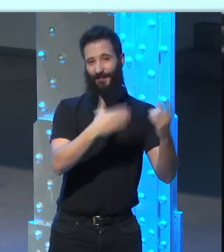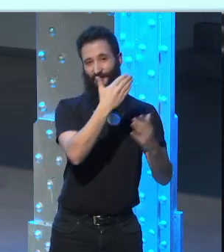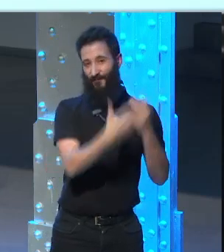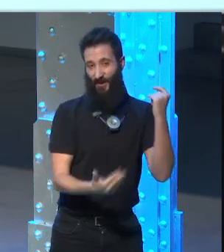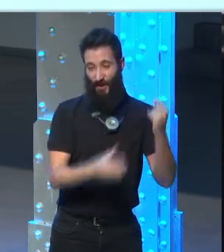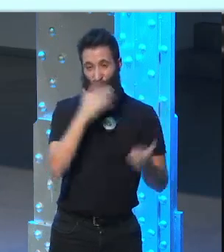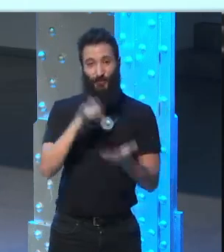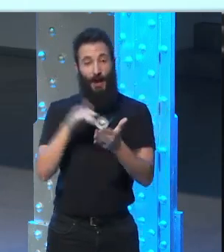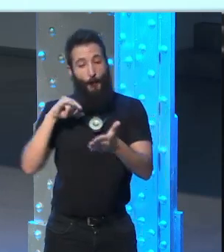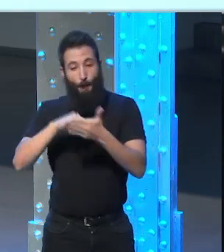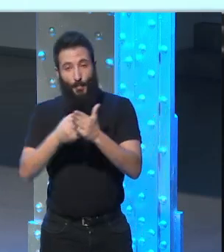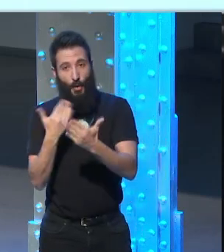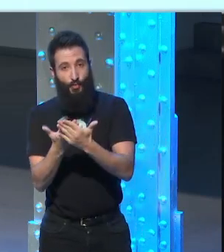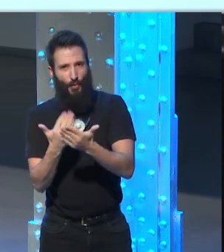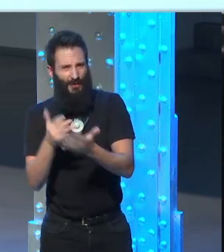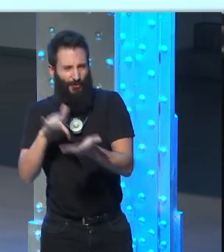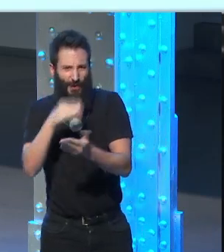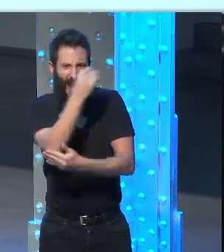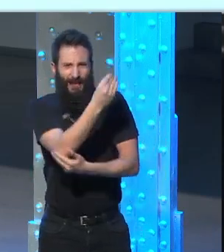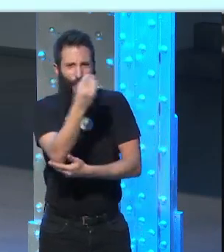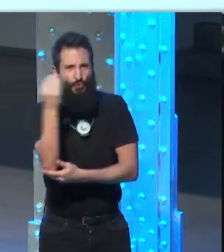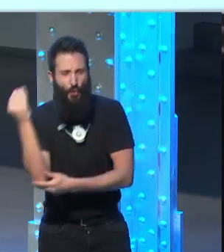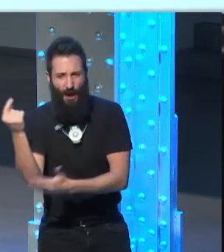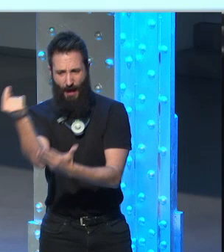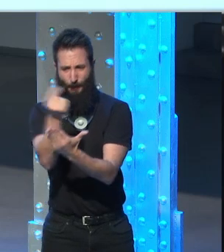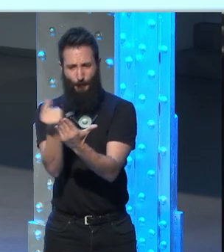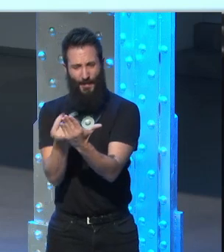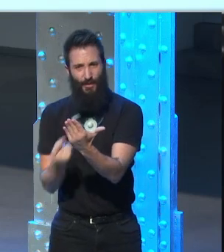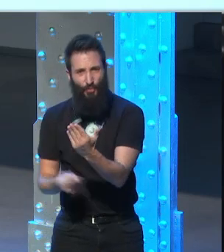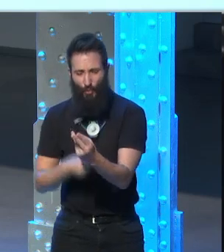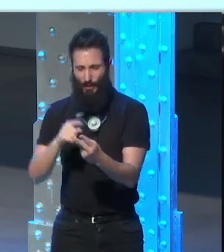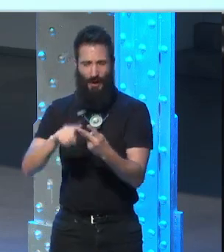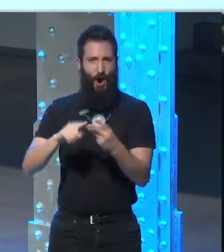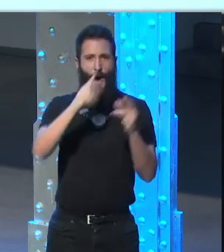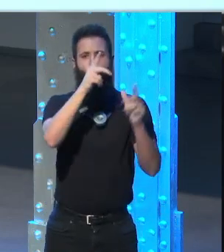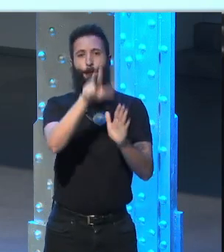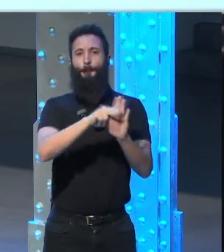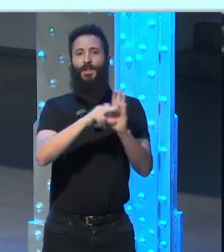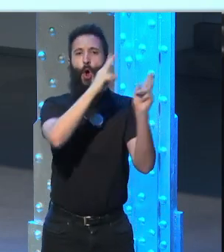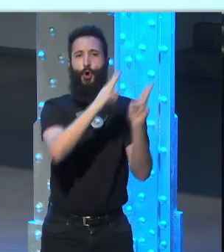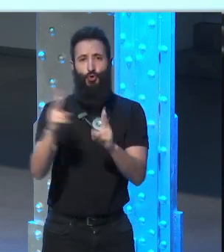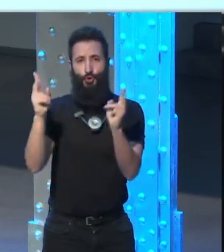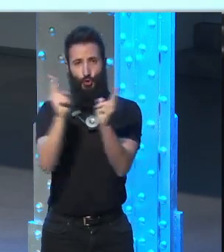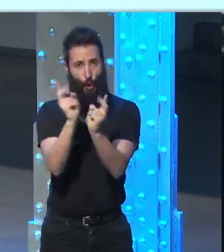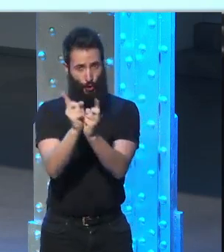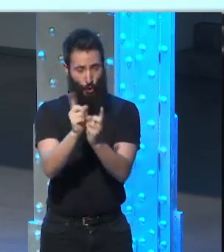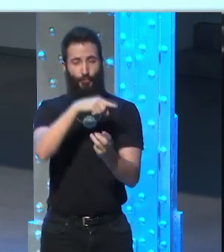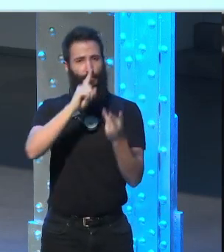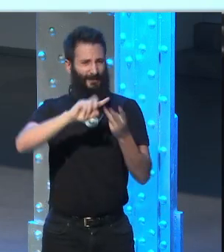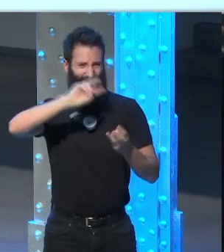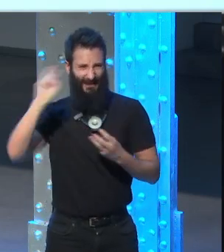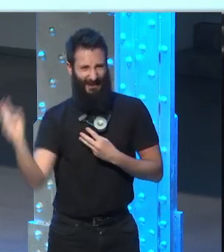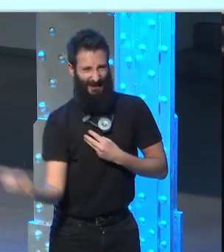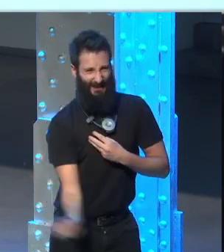propuestas tuvimos desde escultura, pintura, tuvimos un corto, fue muy, muy variado. Hubo un evento